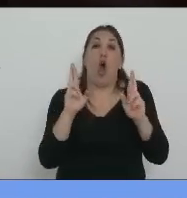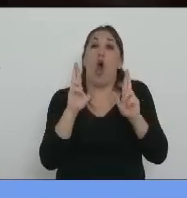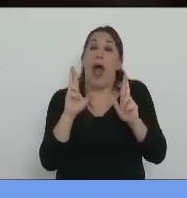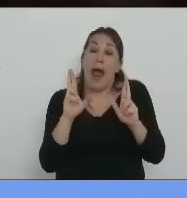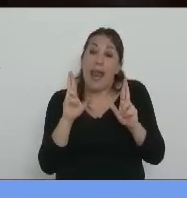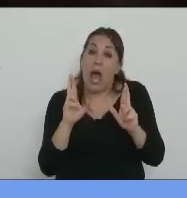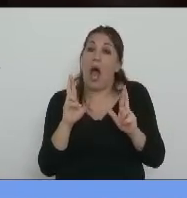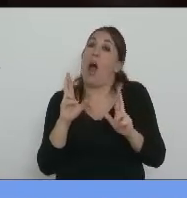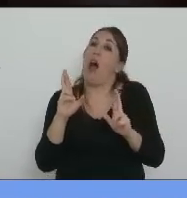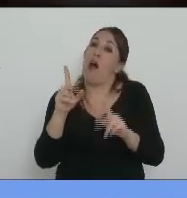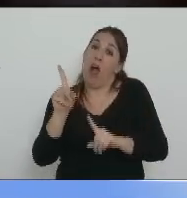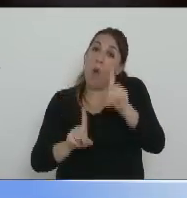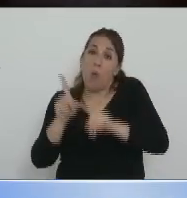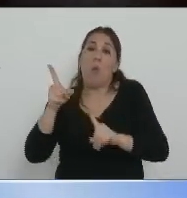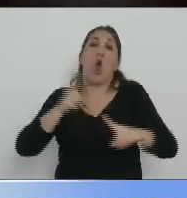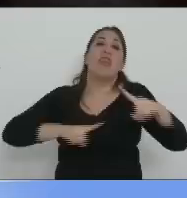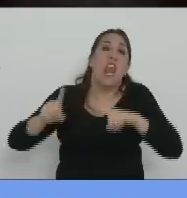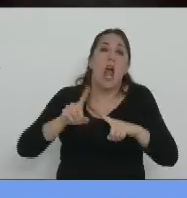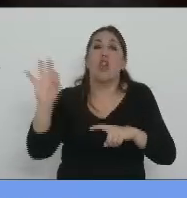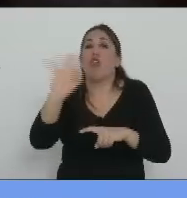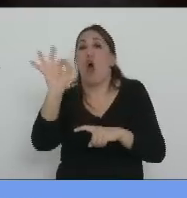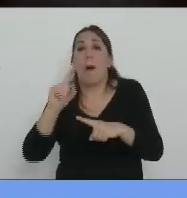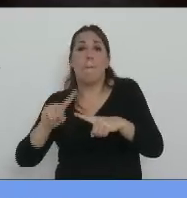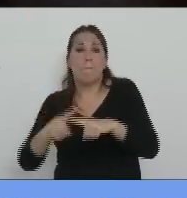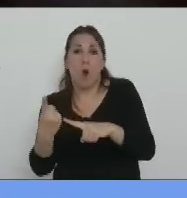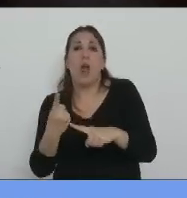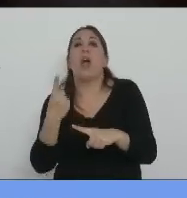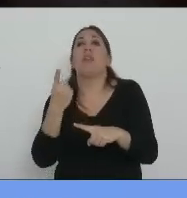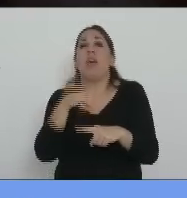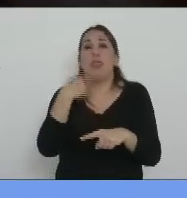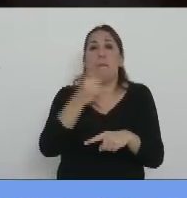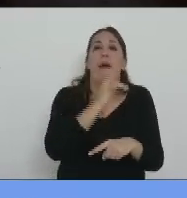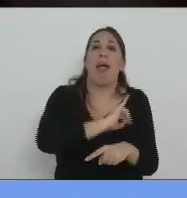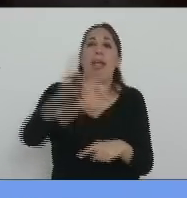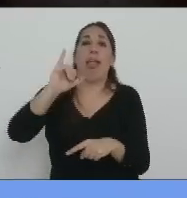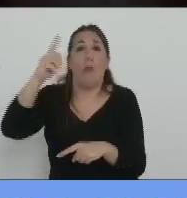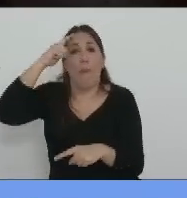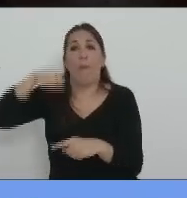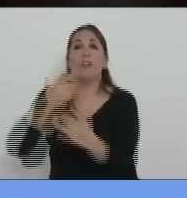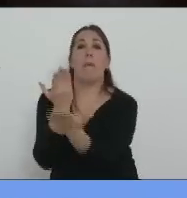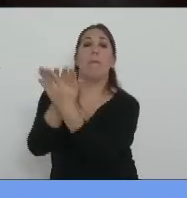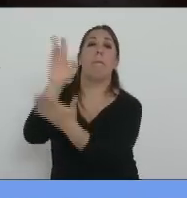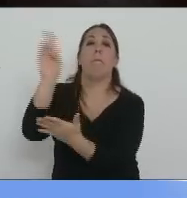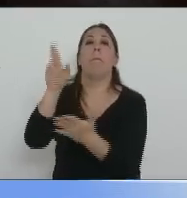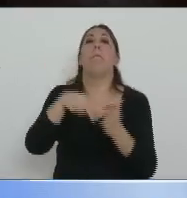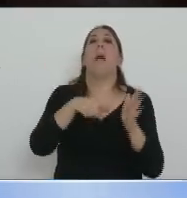político dirigente o alguien llevando una acción de amparo si sacamos la ley para que esta ley sea declarada inconstitucional esto ya